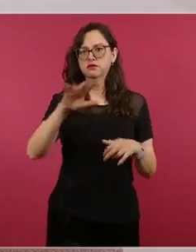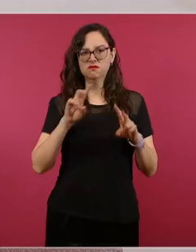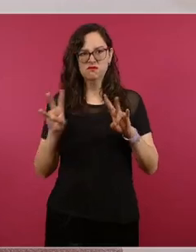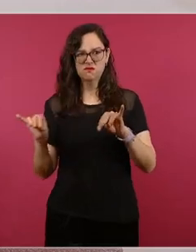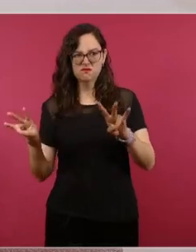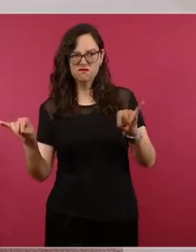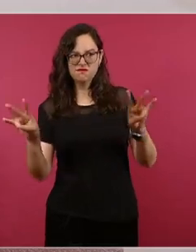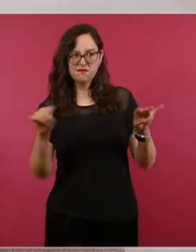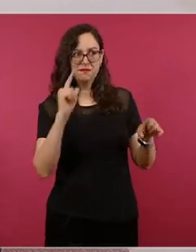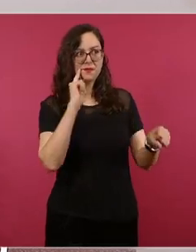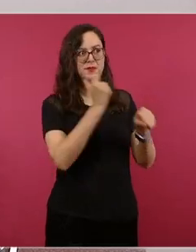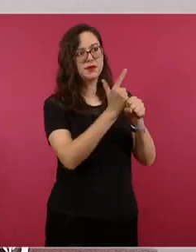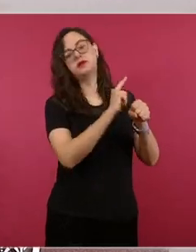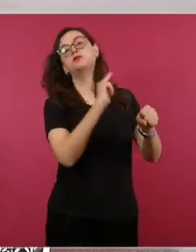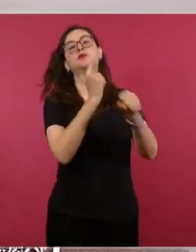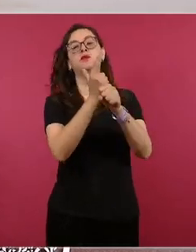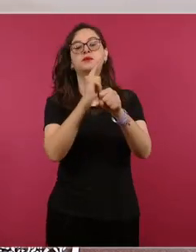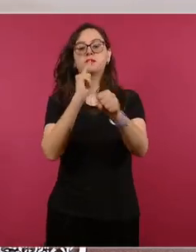Y